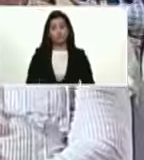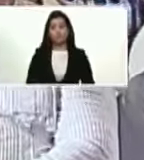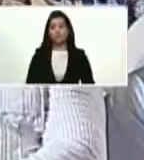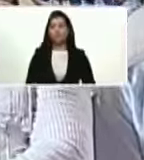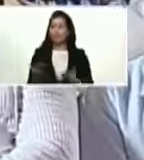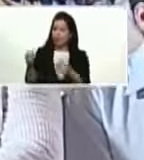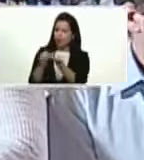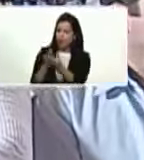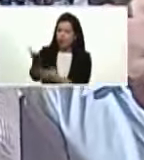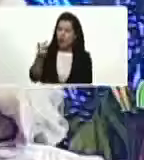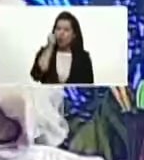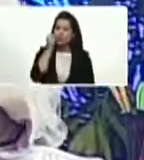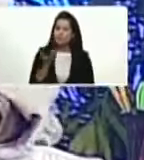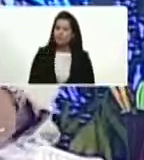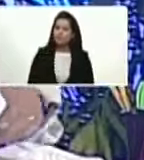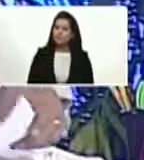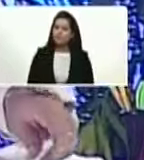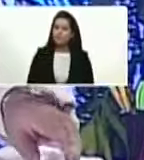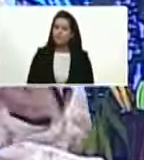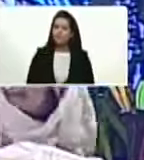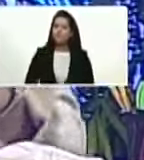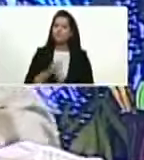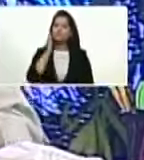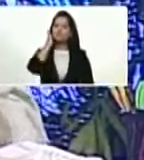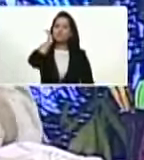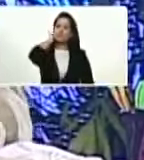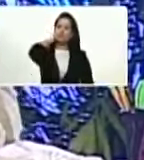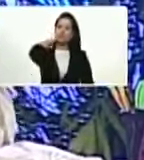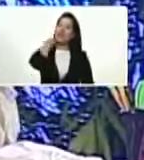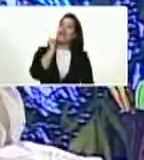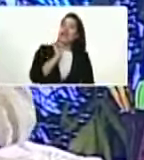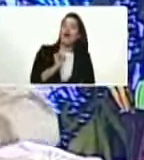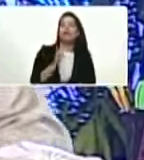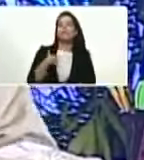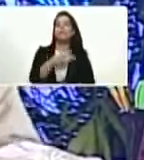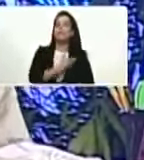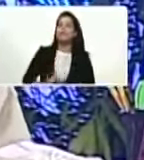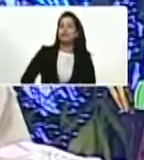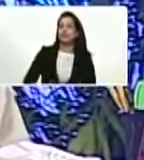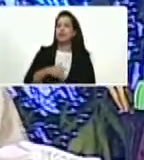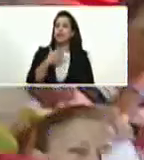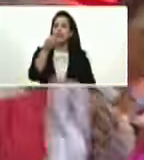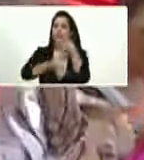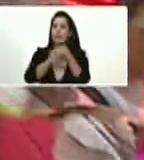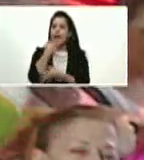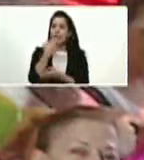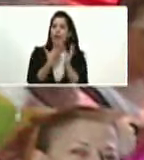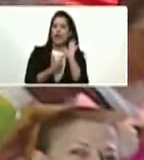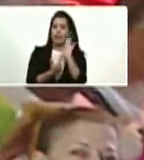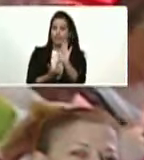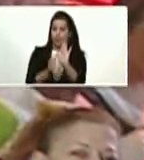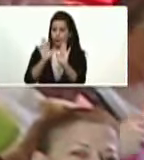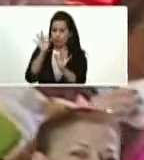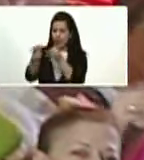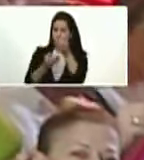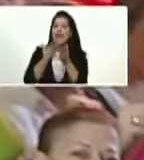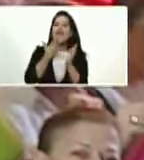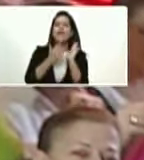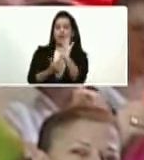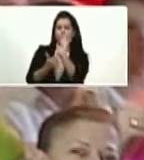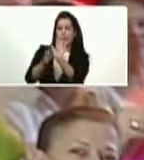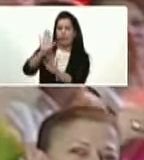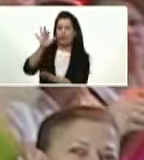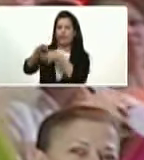Adelante, camarada. Bueno, presidente, le puedo hacer un breve ejemplo de lo que es la empresa donde yo